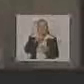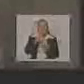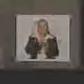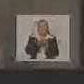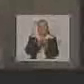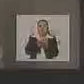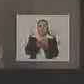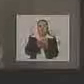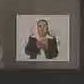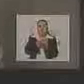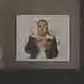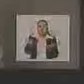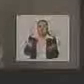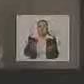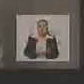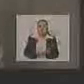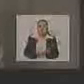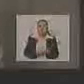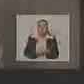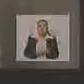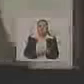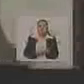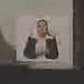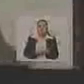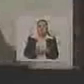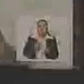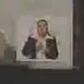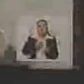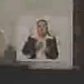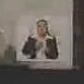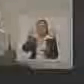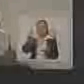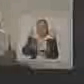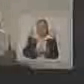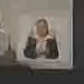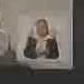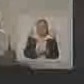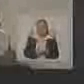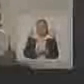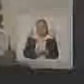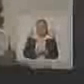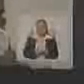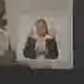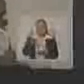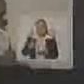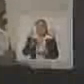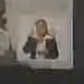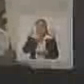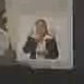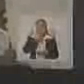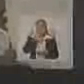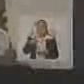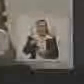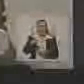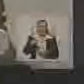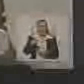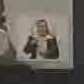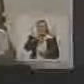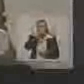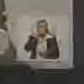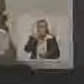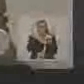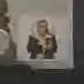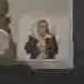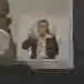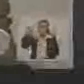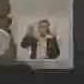Morena, Jesús Porfirio González Mala. Adelante. Efectivamente, los ciudadanos de la Benito Juárez, como de las 16 delegaciones de nuestra